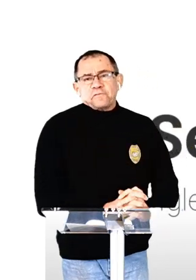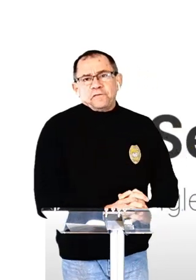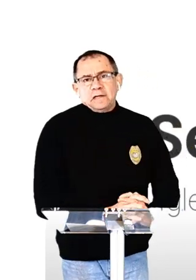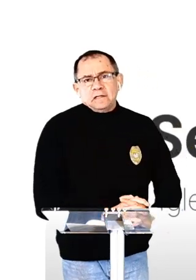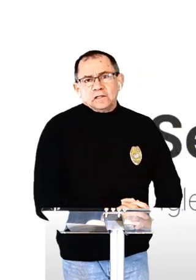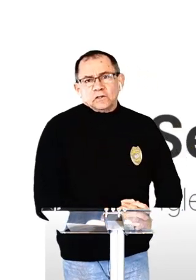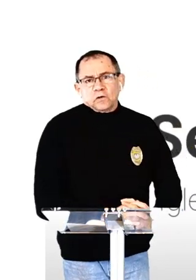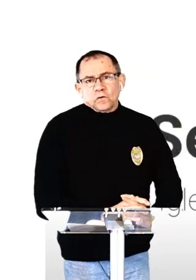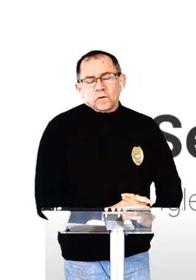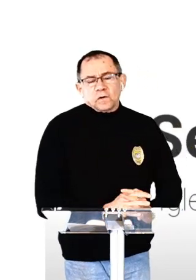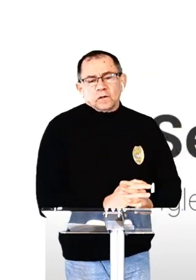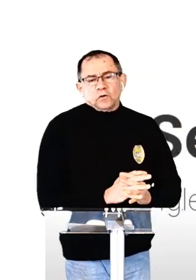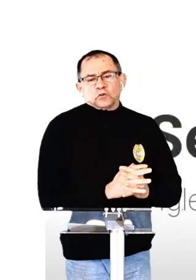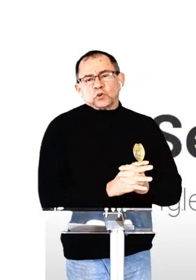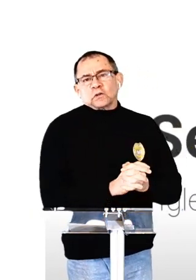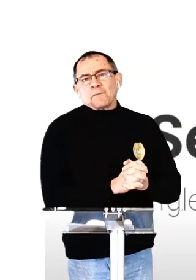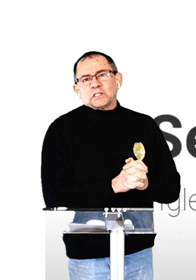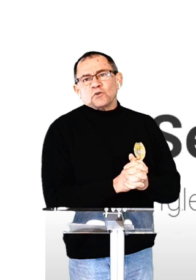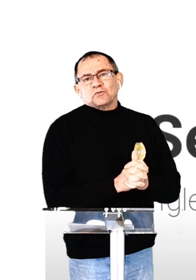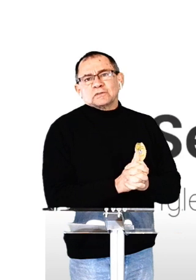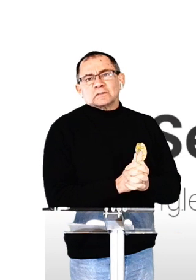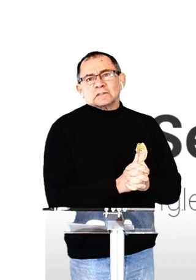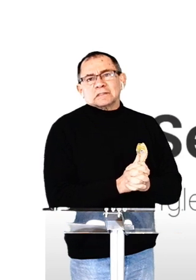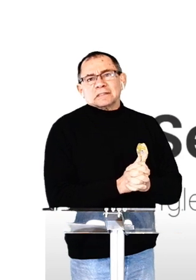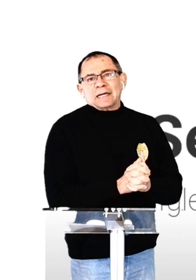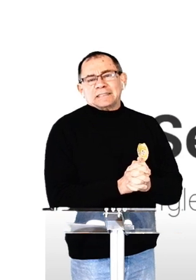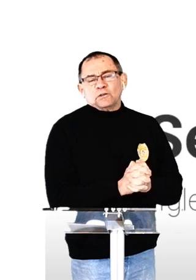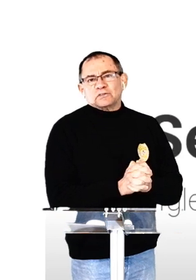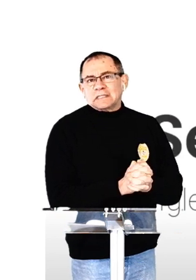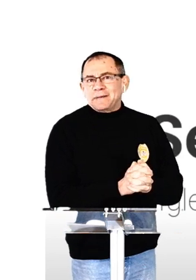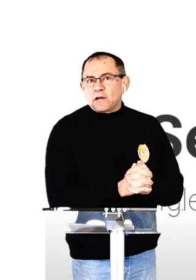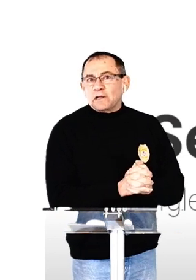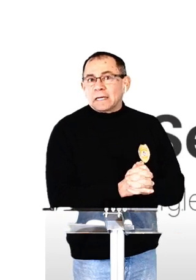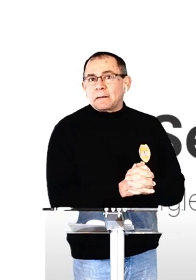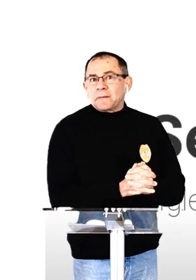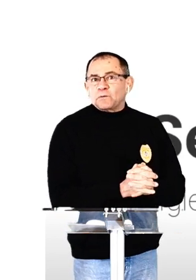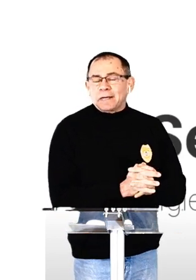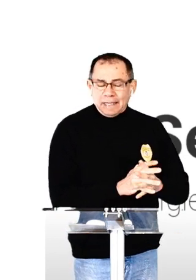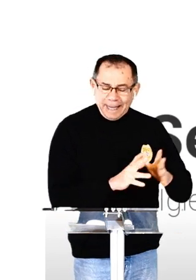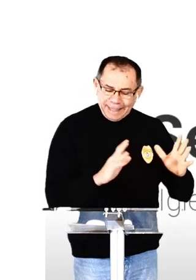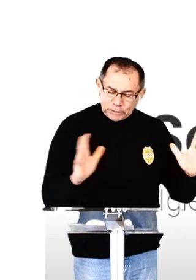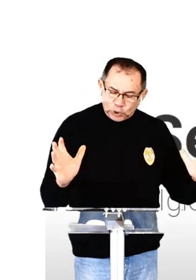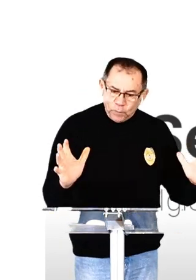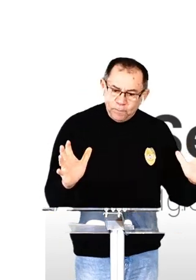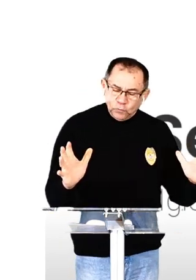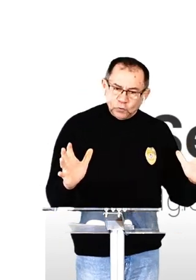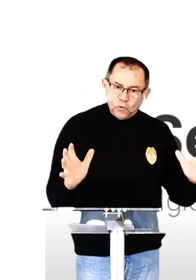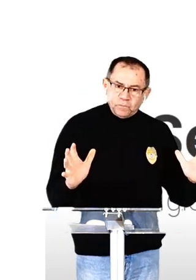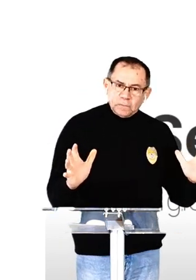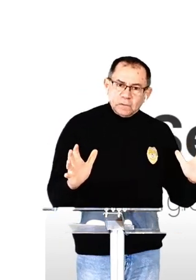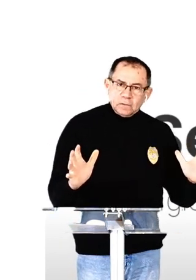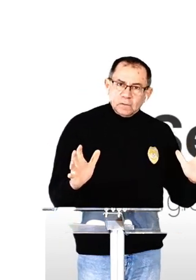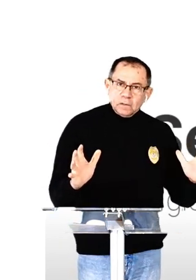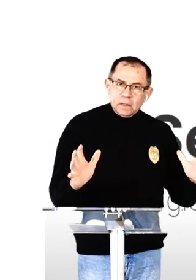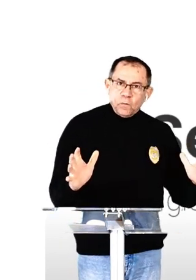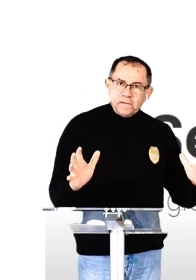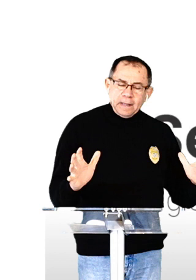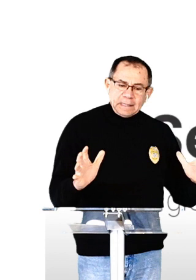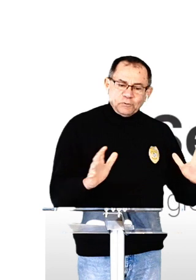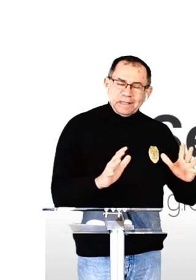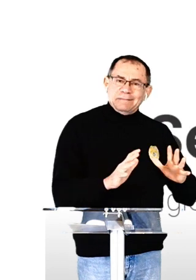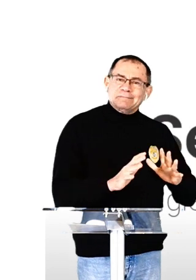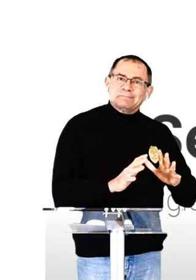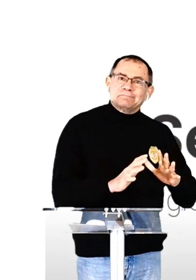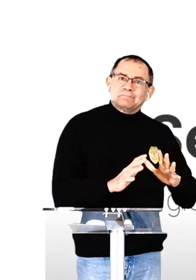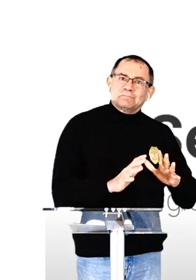¿Con qué fin nosotros estamos haciendo seminarios de guerra espiritual en todo el mundo? Recuerden